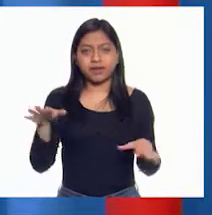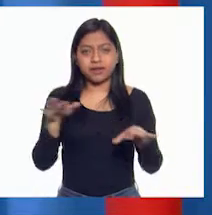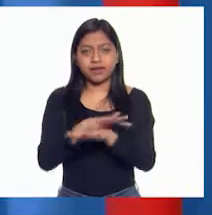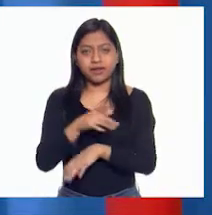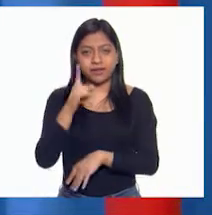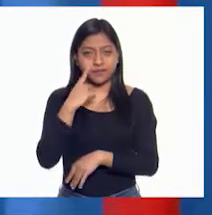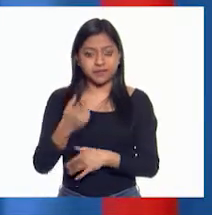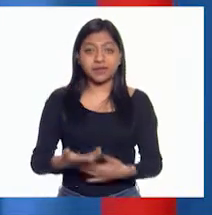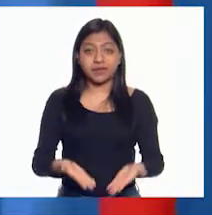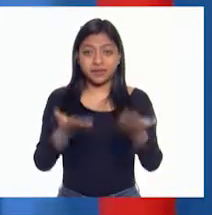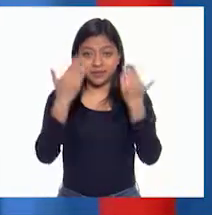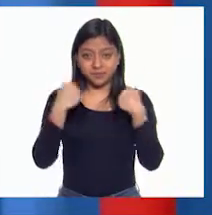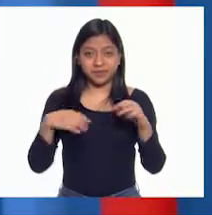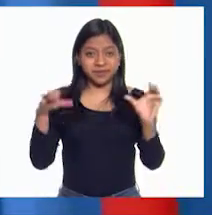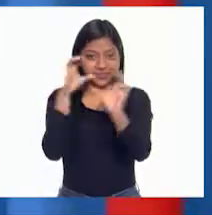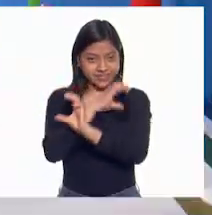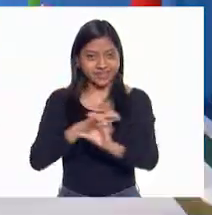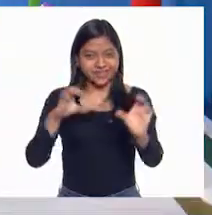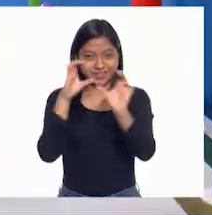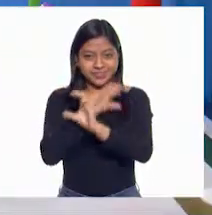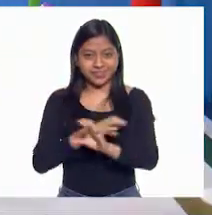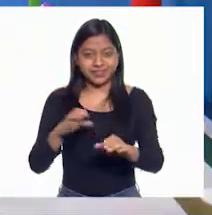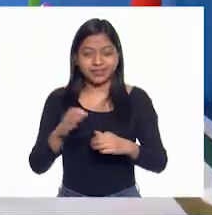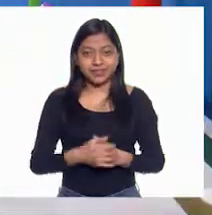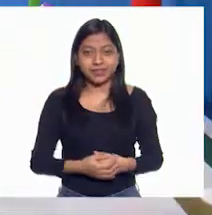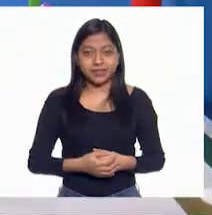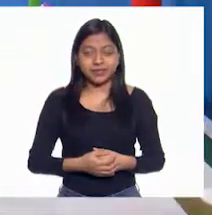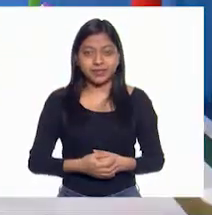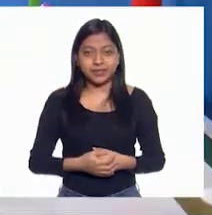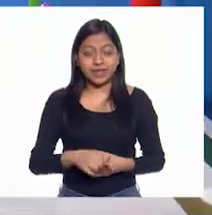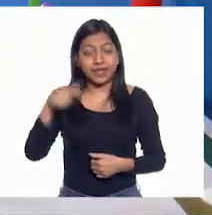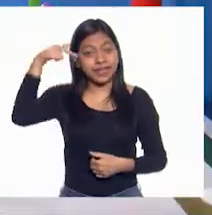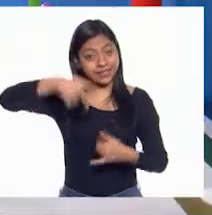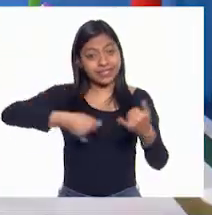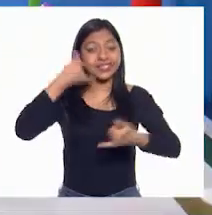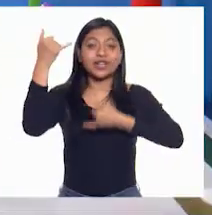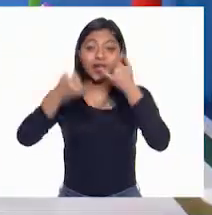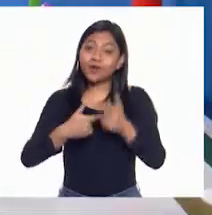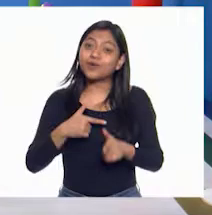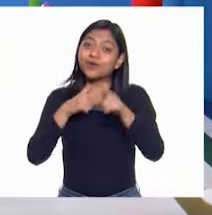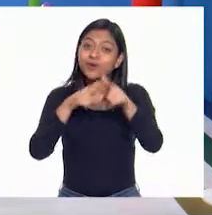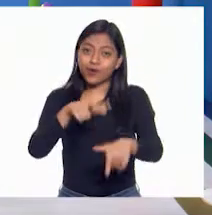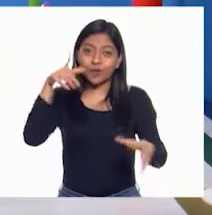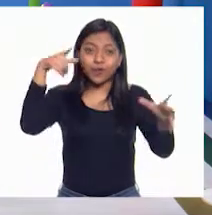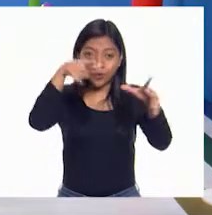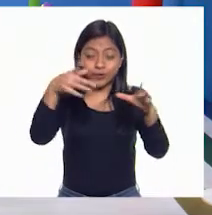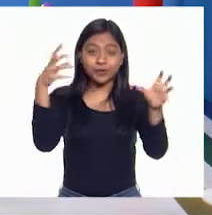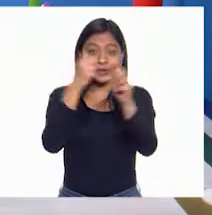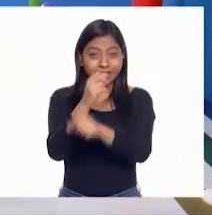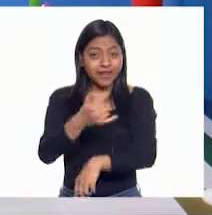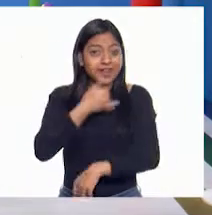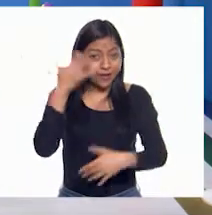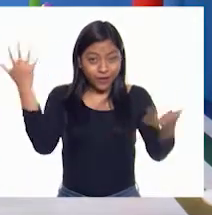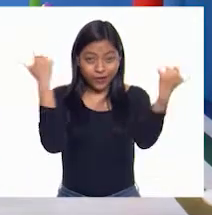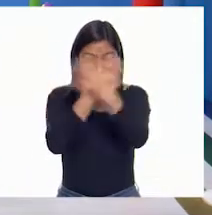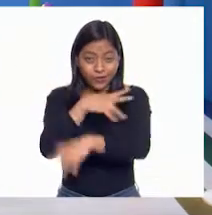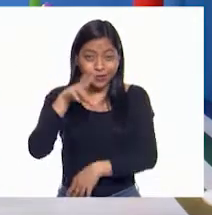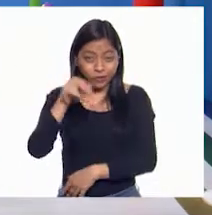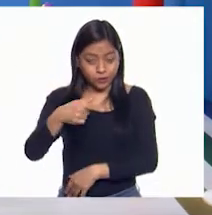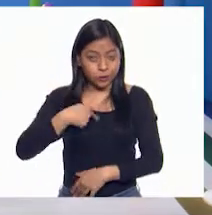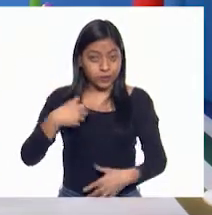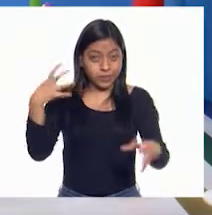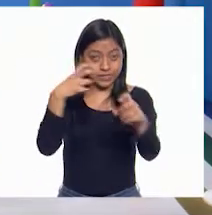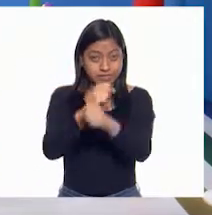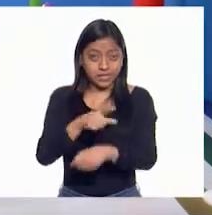a cantar el estribillo, ¿te parece? Perfecto. Este juego va a seguir, no se vayan a confundir. Si